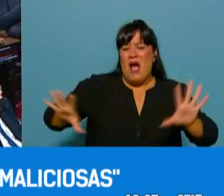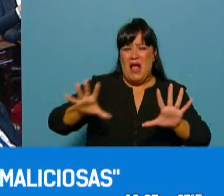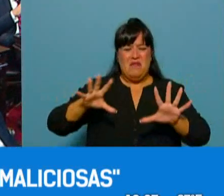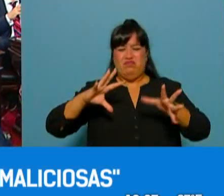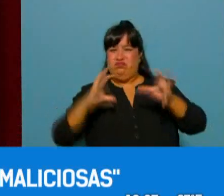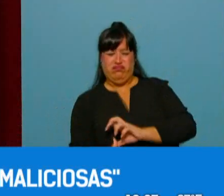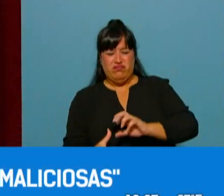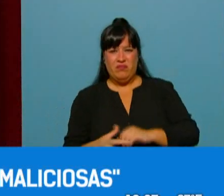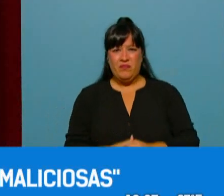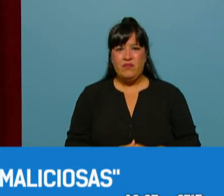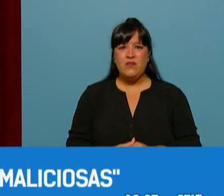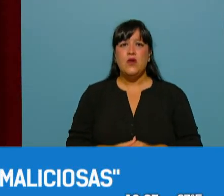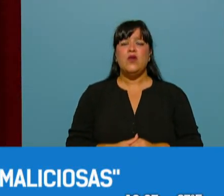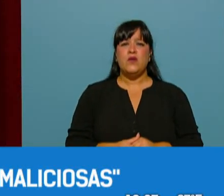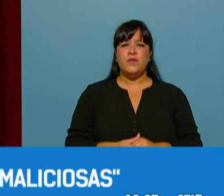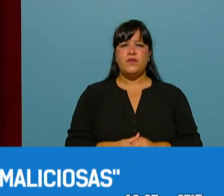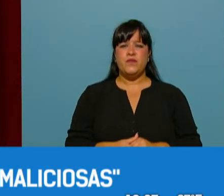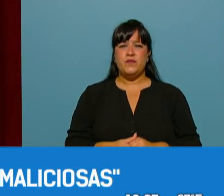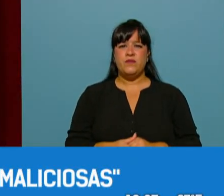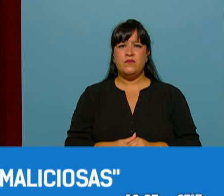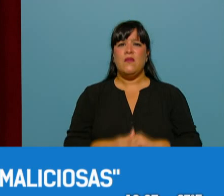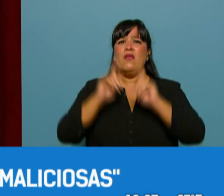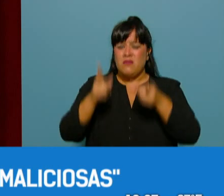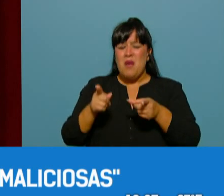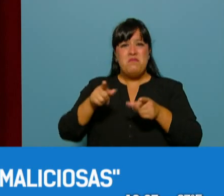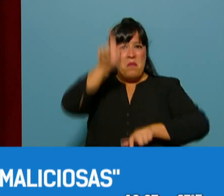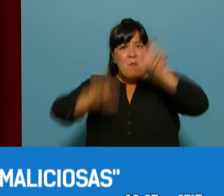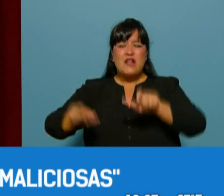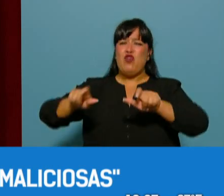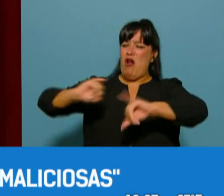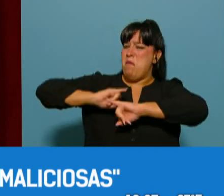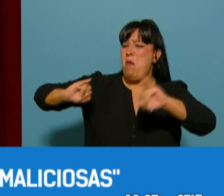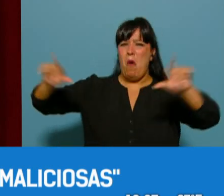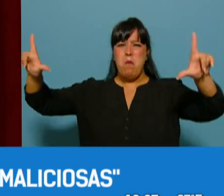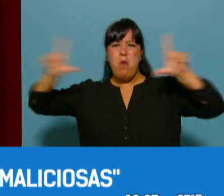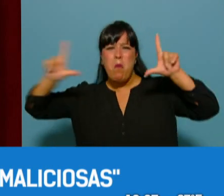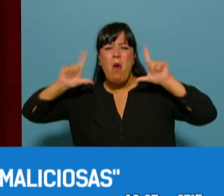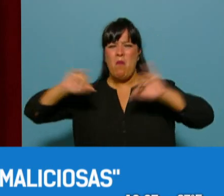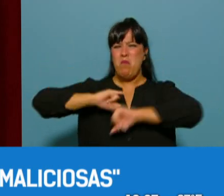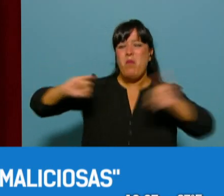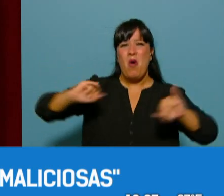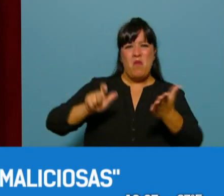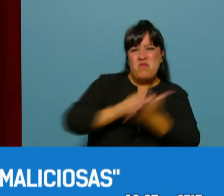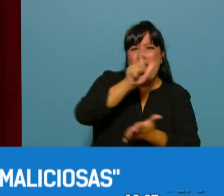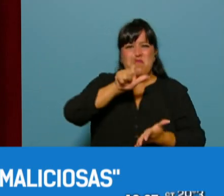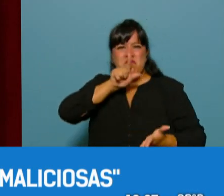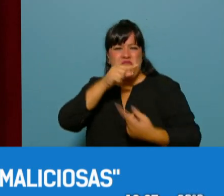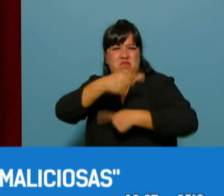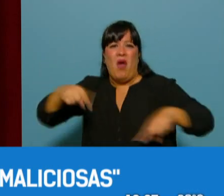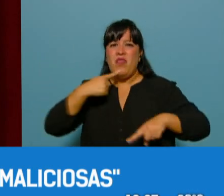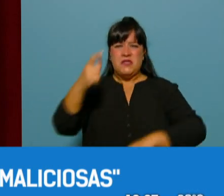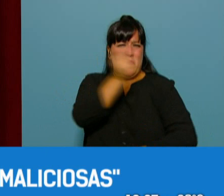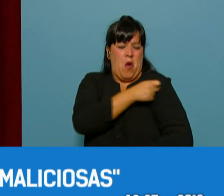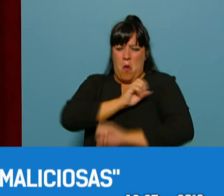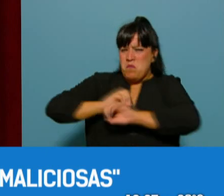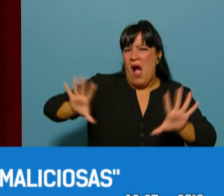infectadura. Muchos circularon incansables por medios y redes sociales blasfemando contra la